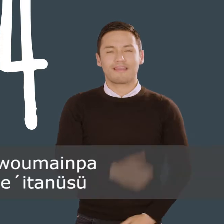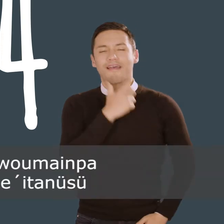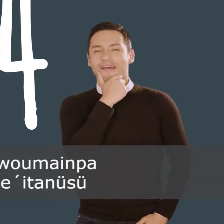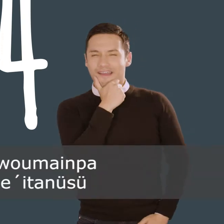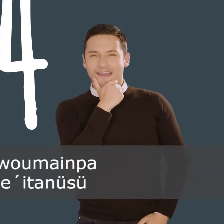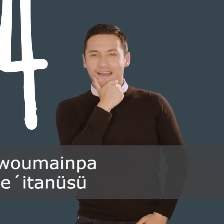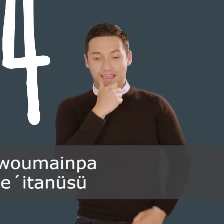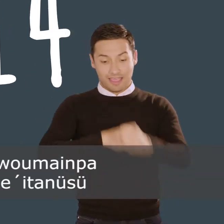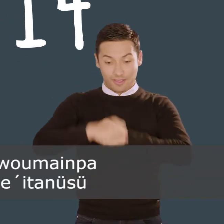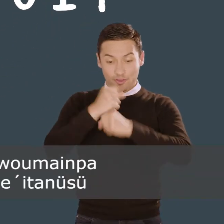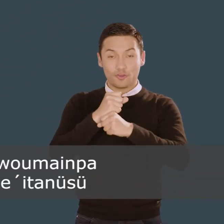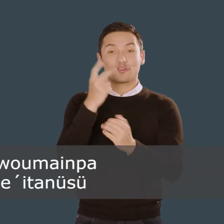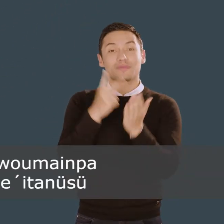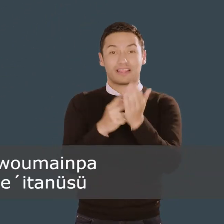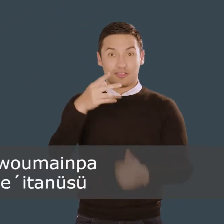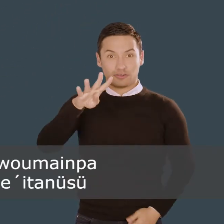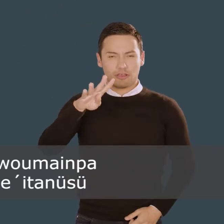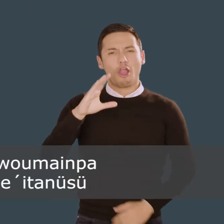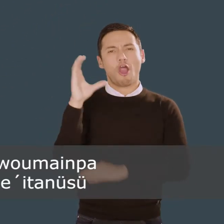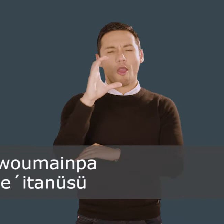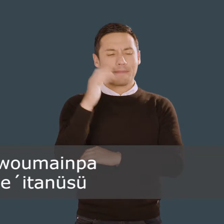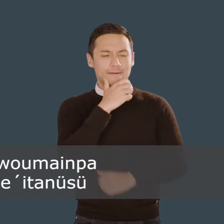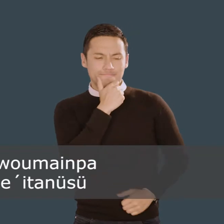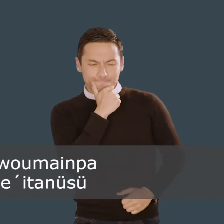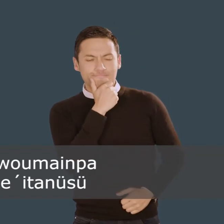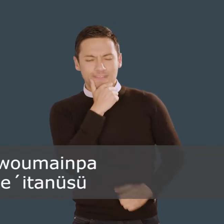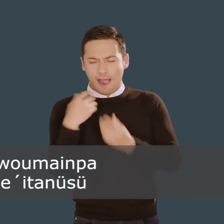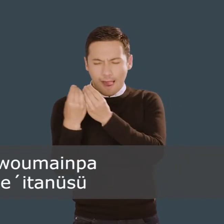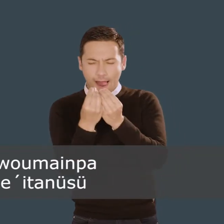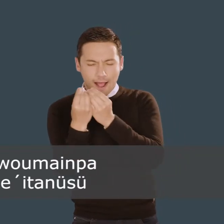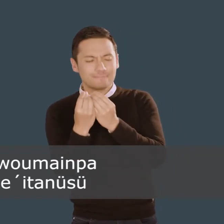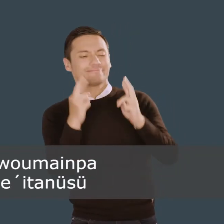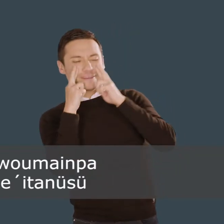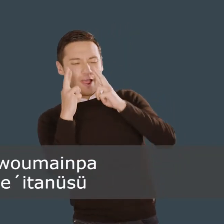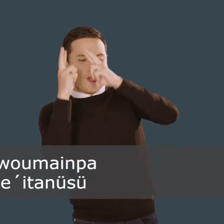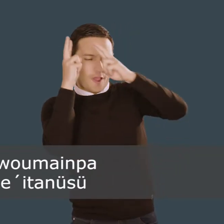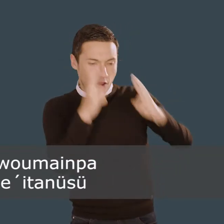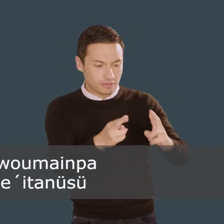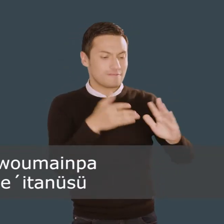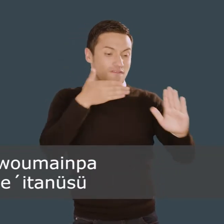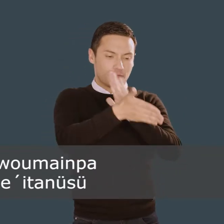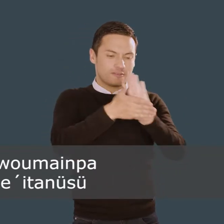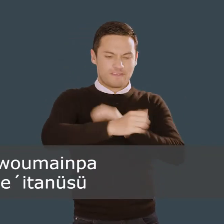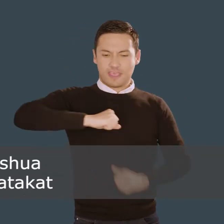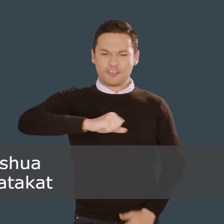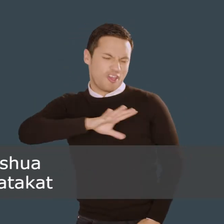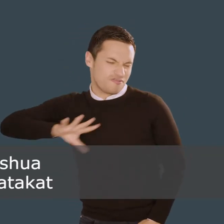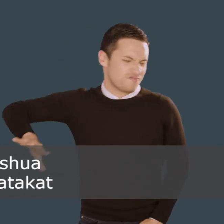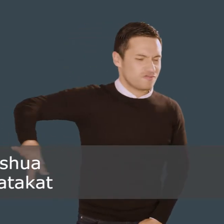Por esta razón, en el año 2014, Colombia reconoció el acceso a la información como derecho